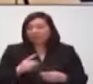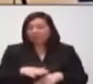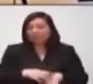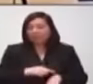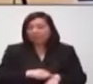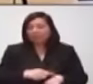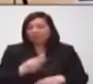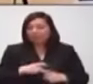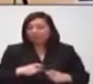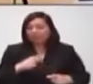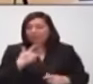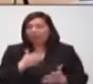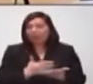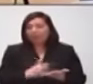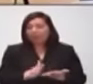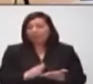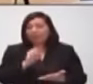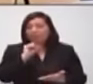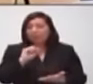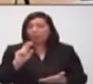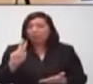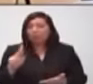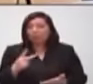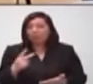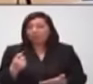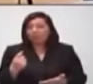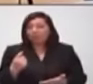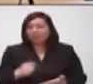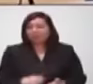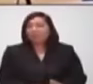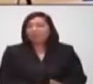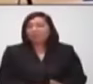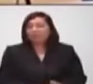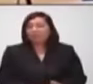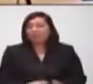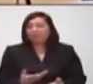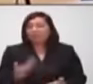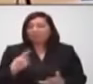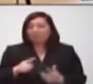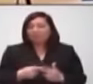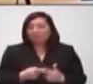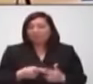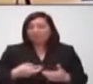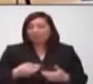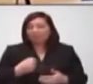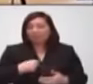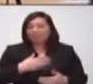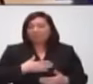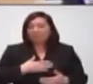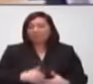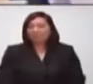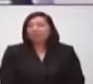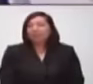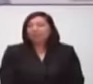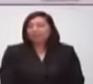trazo del proyecto de Línea Amarilla. O sea, a partir de diciembre del 2011, el proyecto contaba con los recursos para iniciar los procesos expropiatorios. En